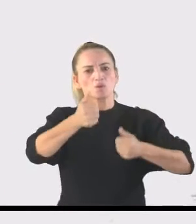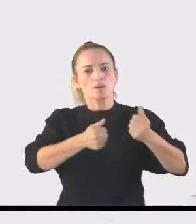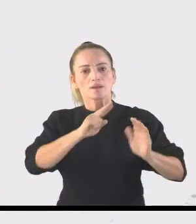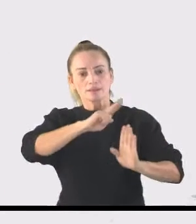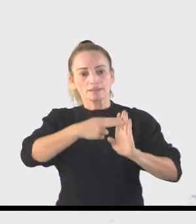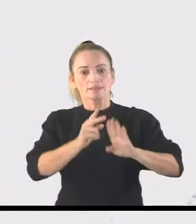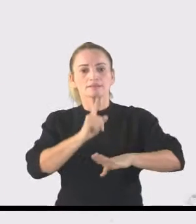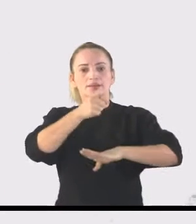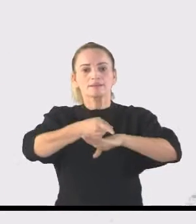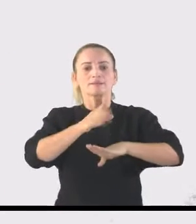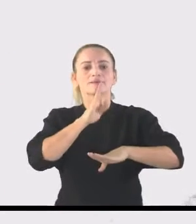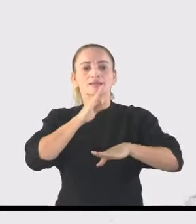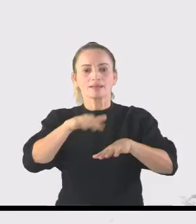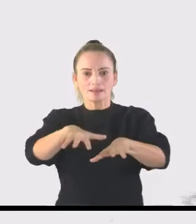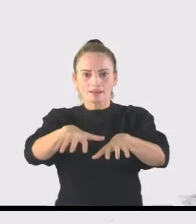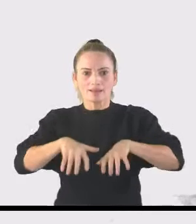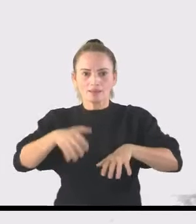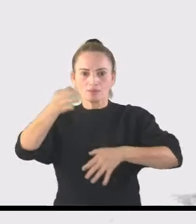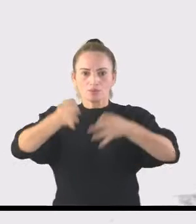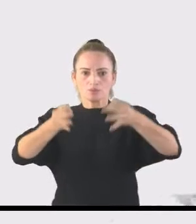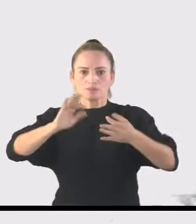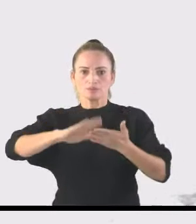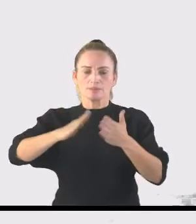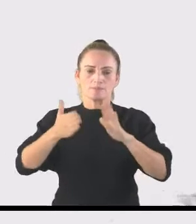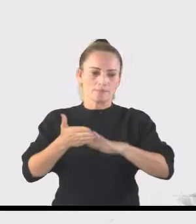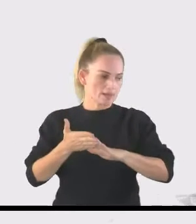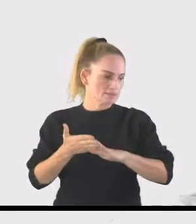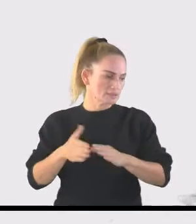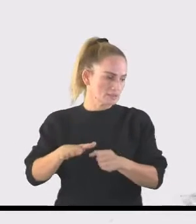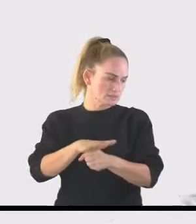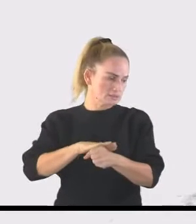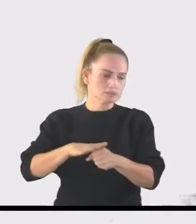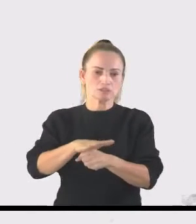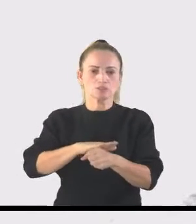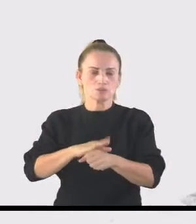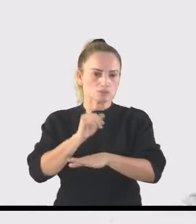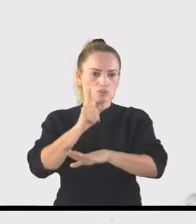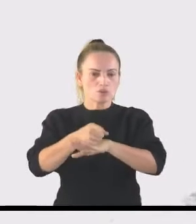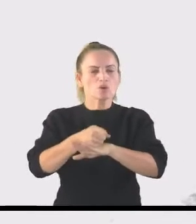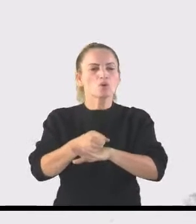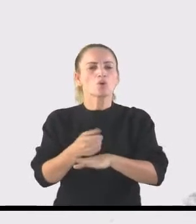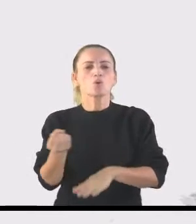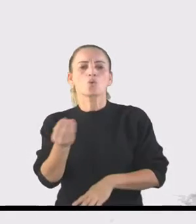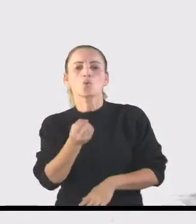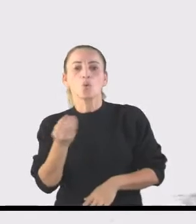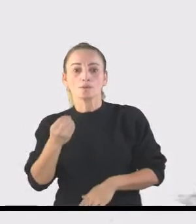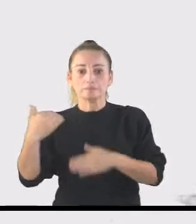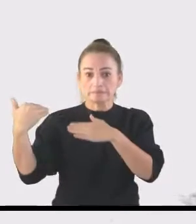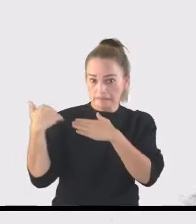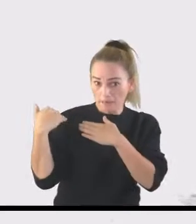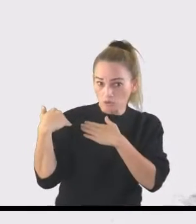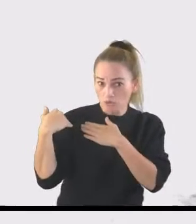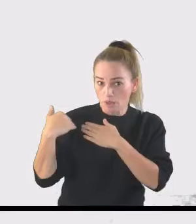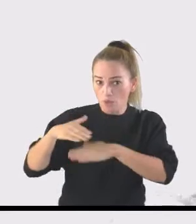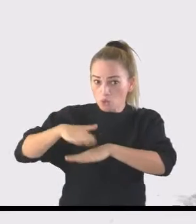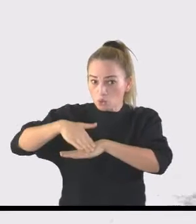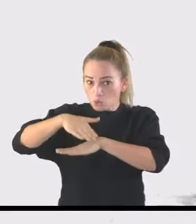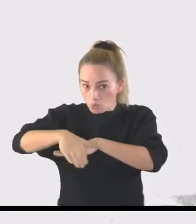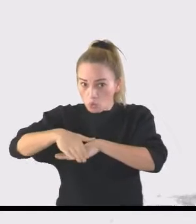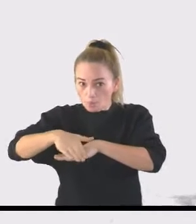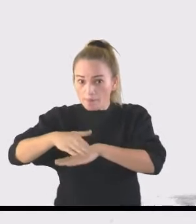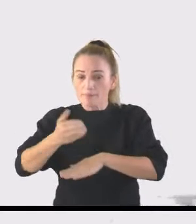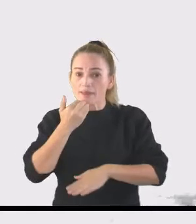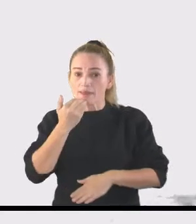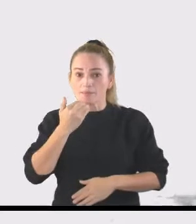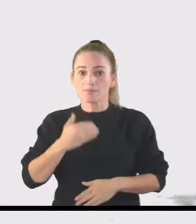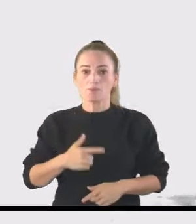sentencias emitidas por los tribunales de justicia y paz. En esos casos, se establece el valor que cada responsable, en este caso un